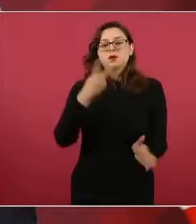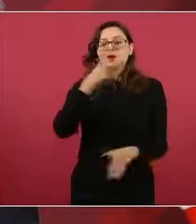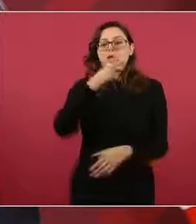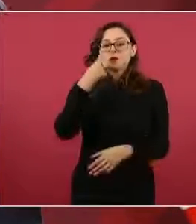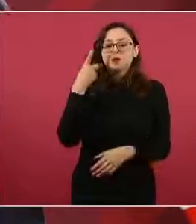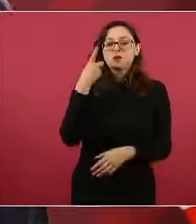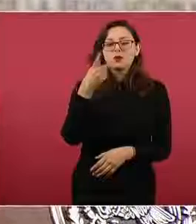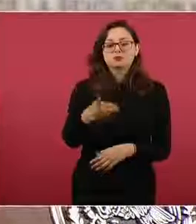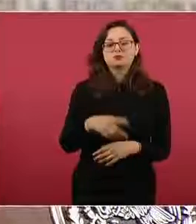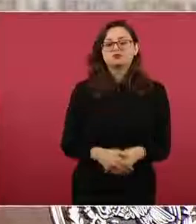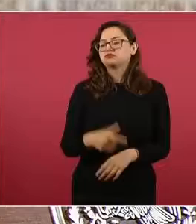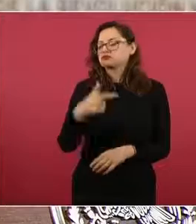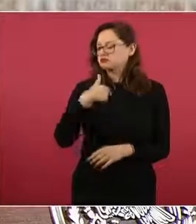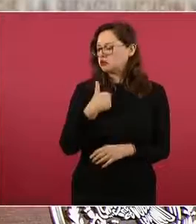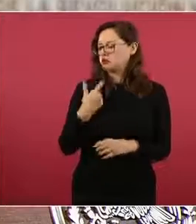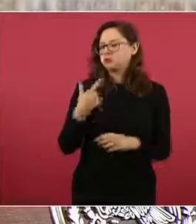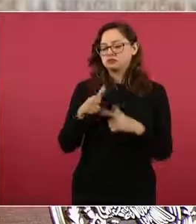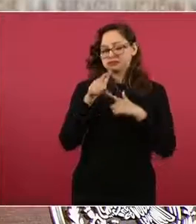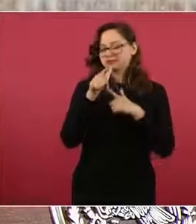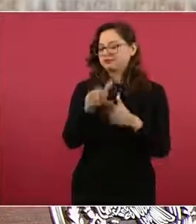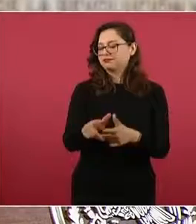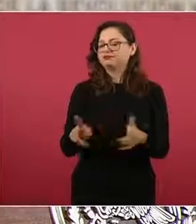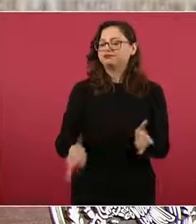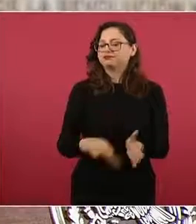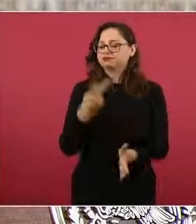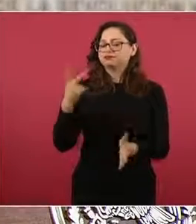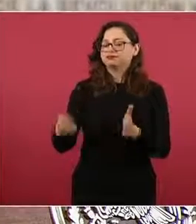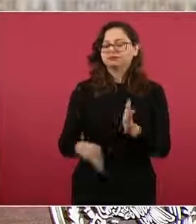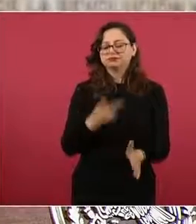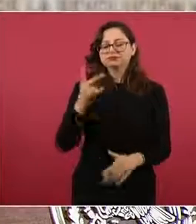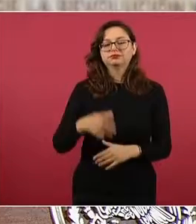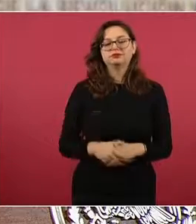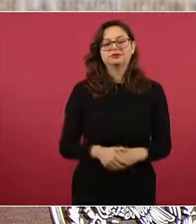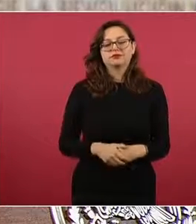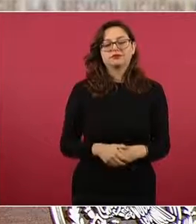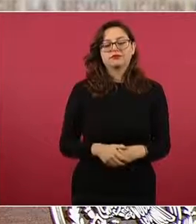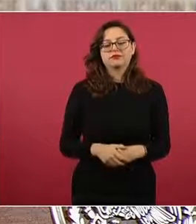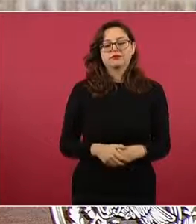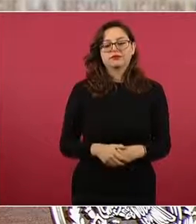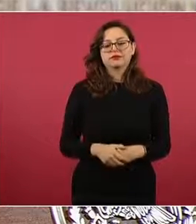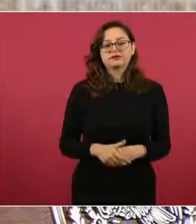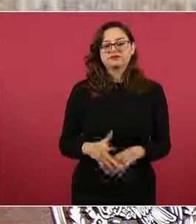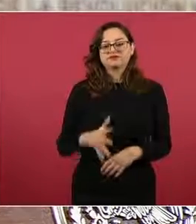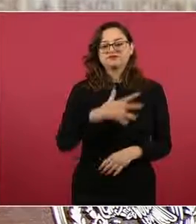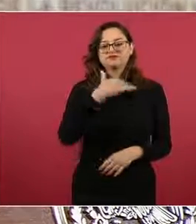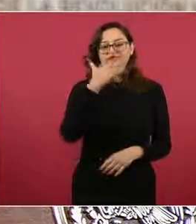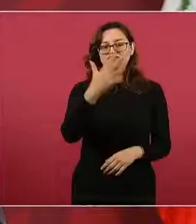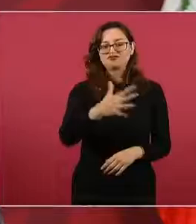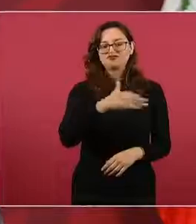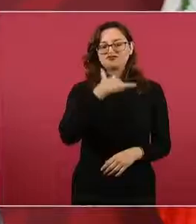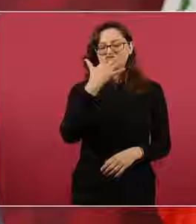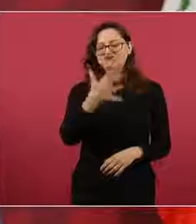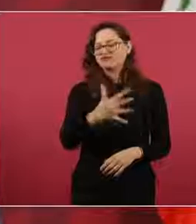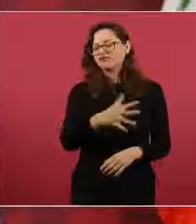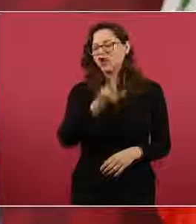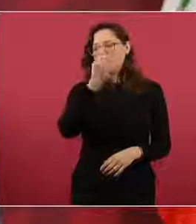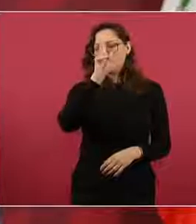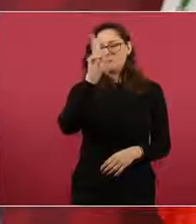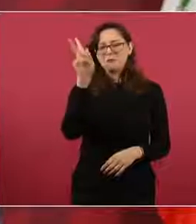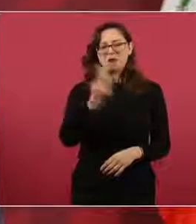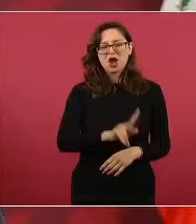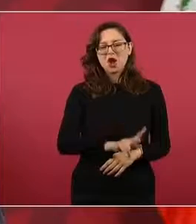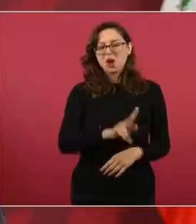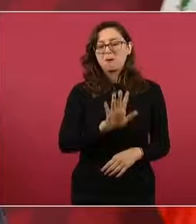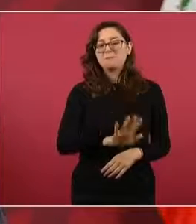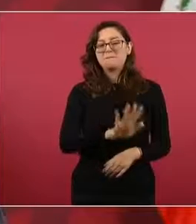y me voy a seguir repitiendo, la corrupción no es una pandemia, es una peste.